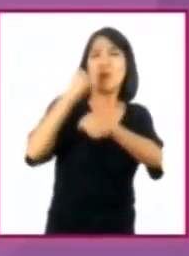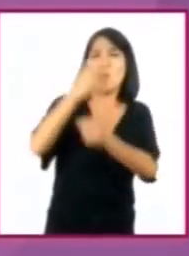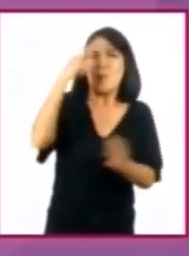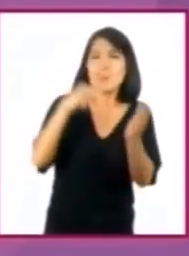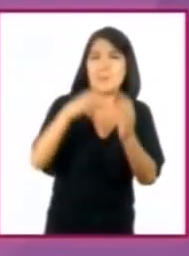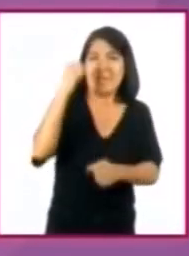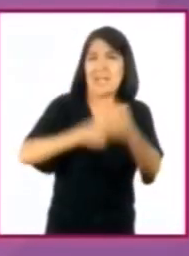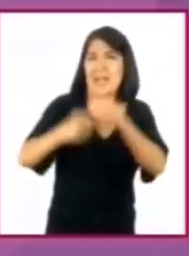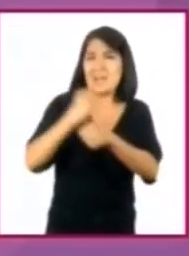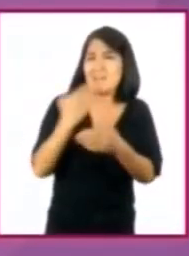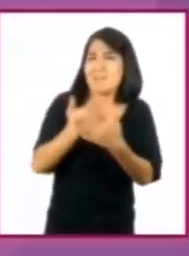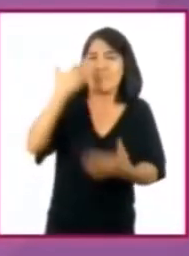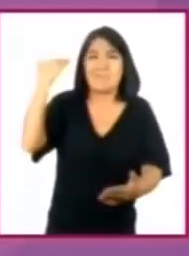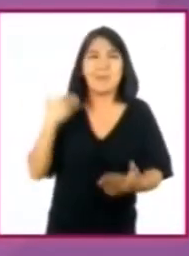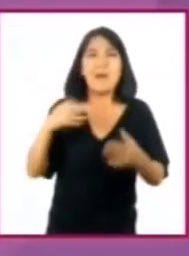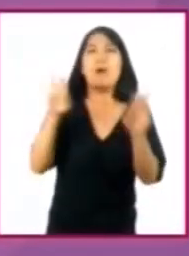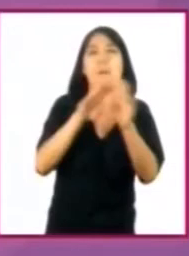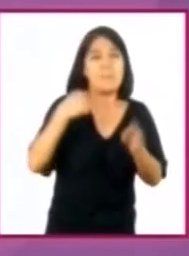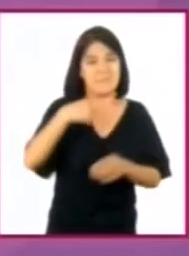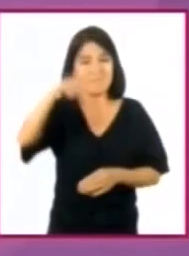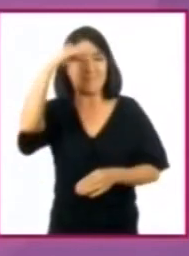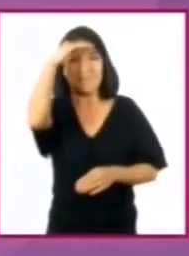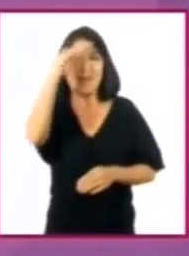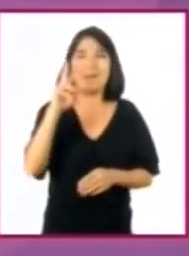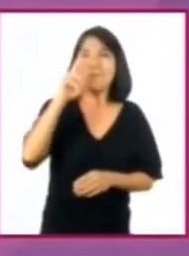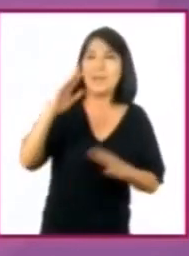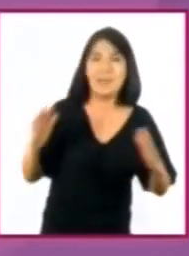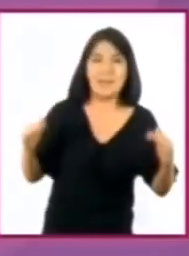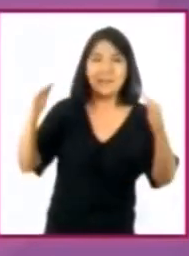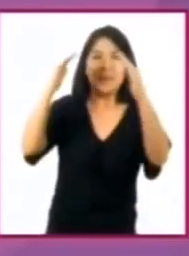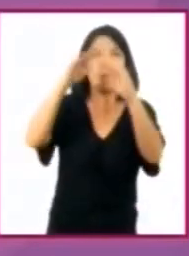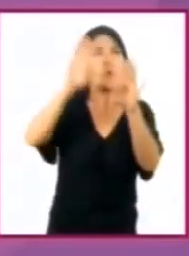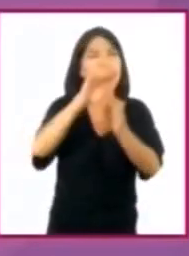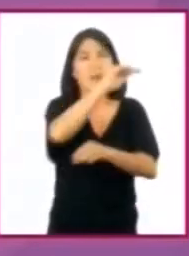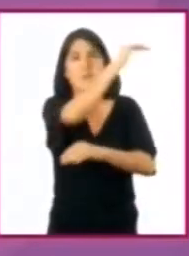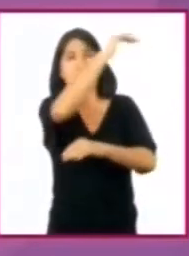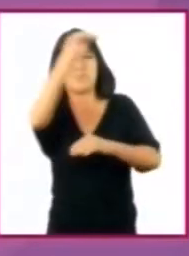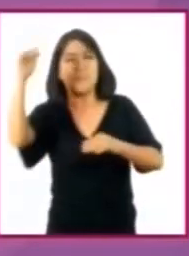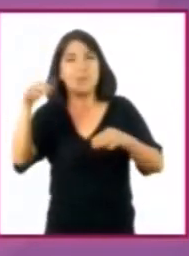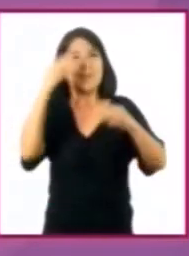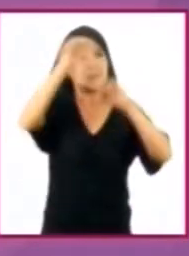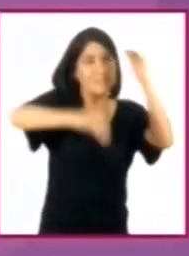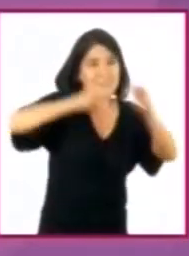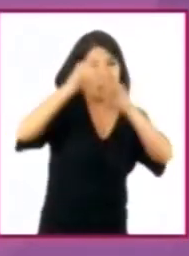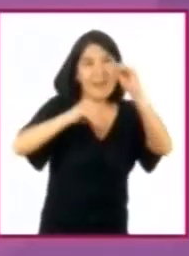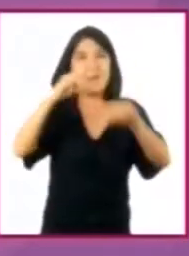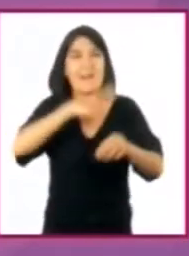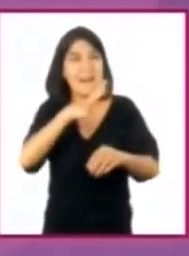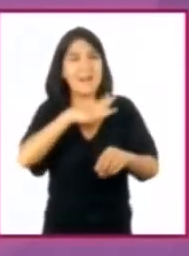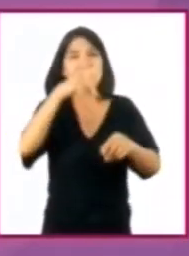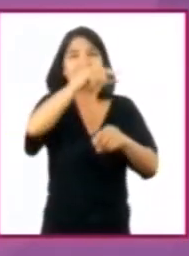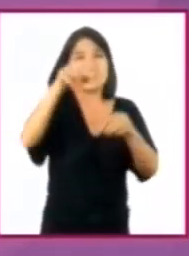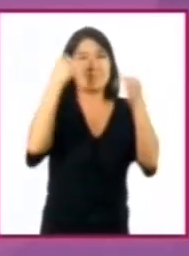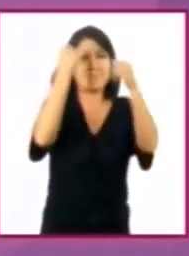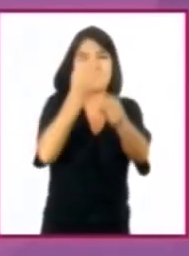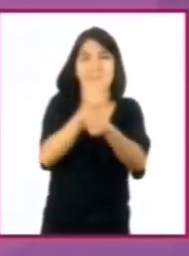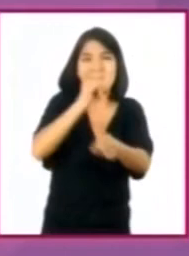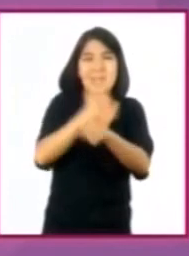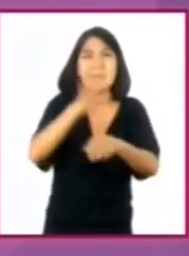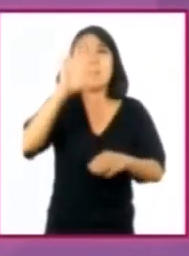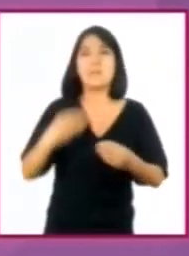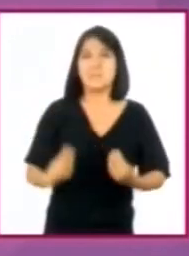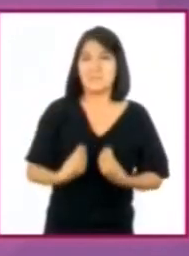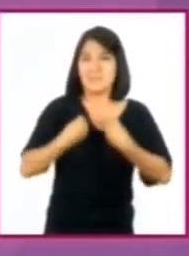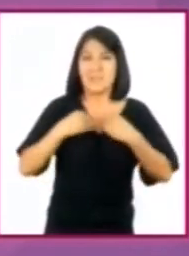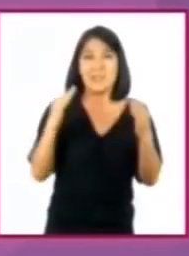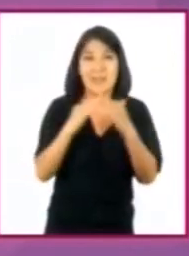Uno pensaría que estas grandes edificaciones, con techos altísimos y decorados en todas las paredes, se construían como viviendas.